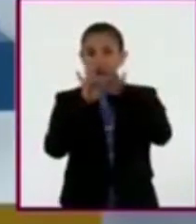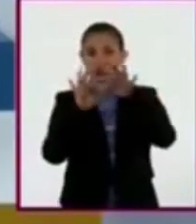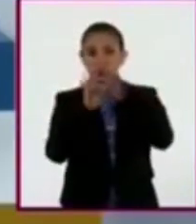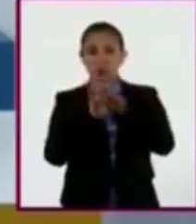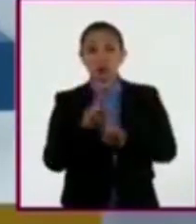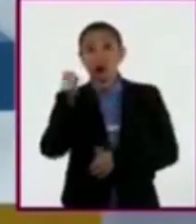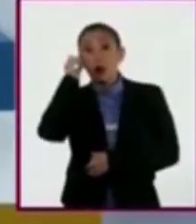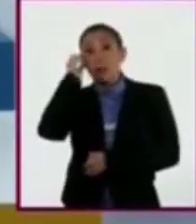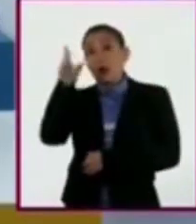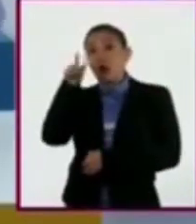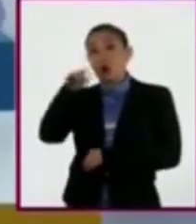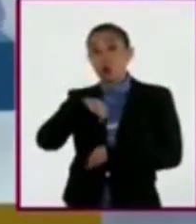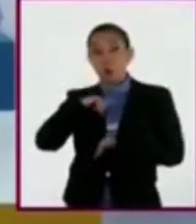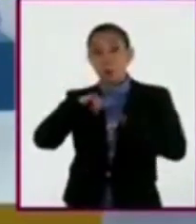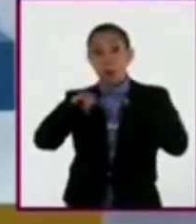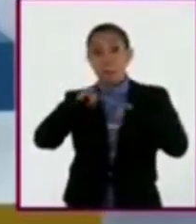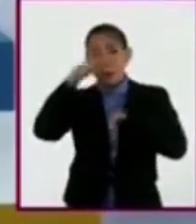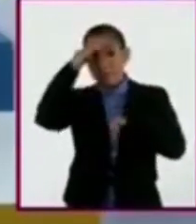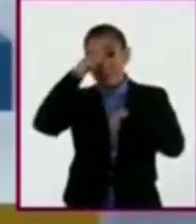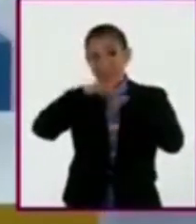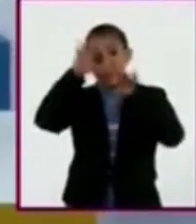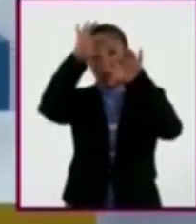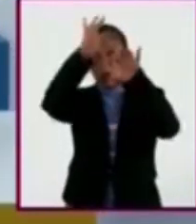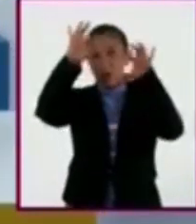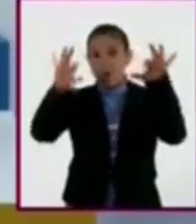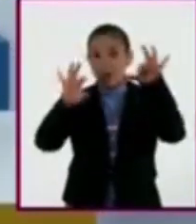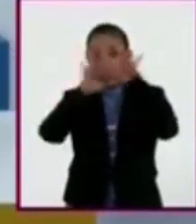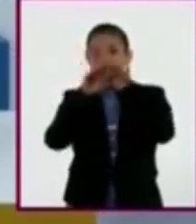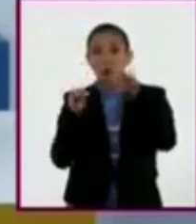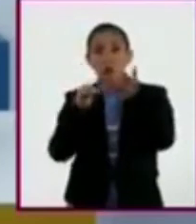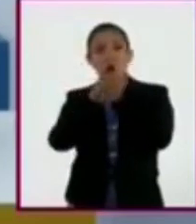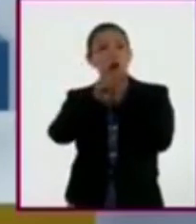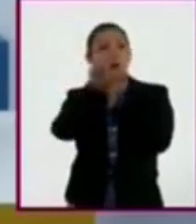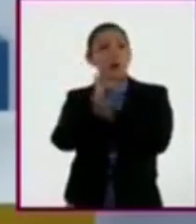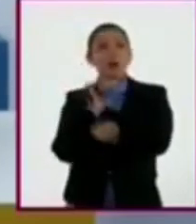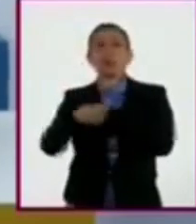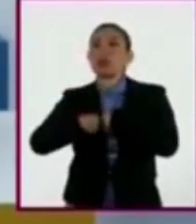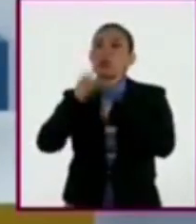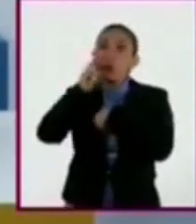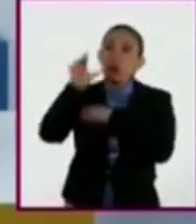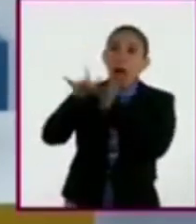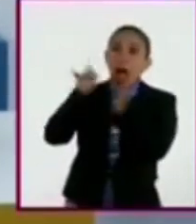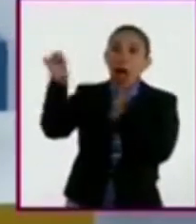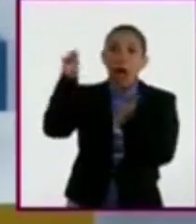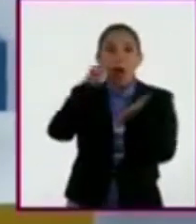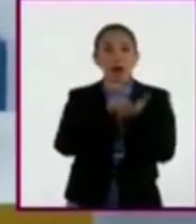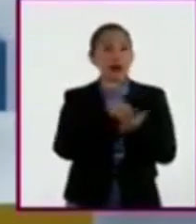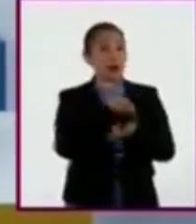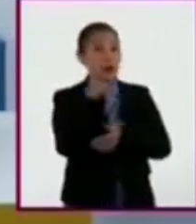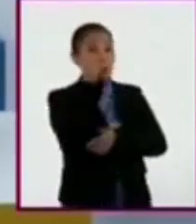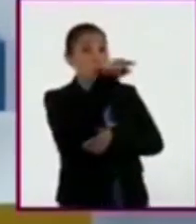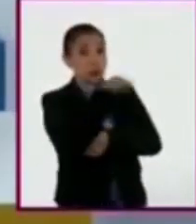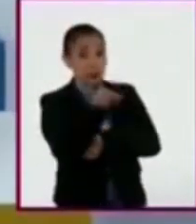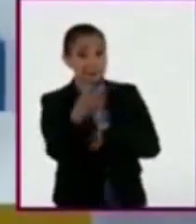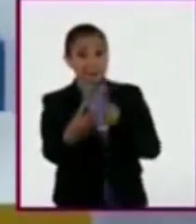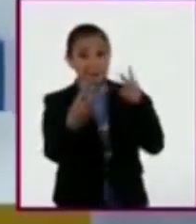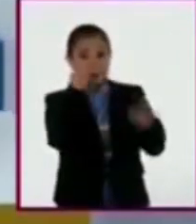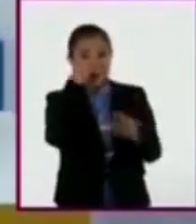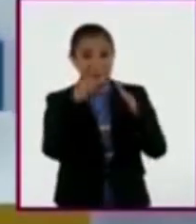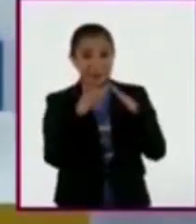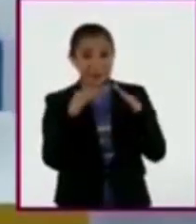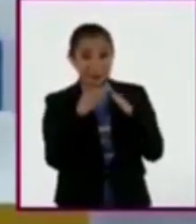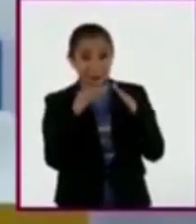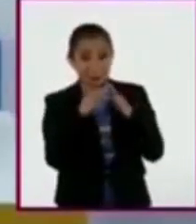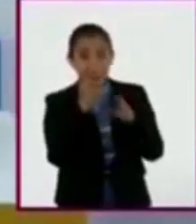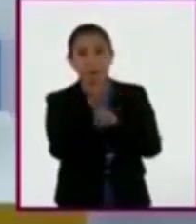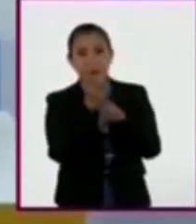No olviden hacer su mapa mental y traten de incluir ejemplos de su vida cotidiana. Y ustedes, que nos ven desde casa,